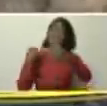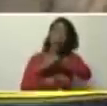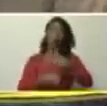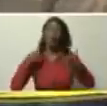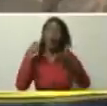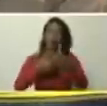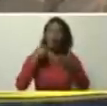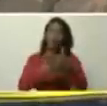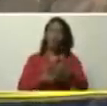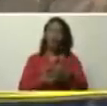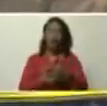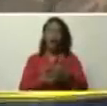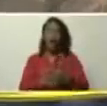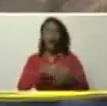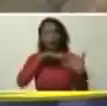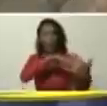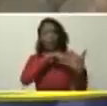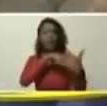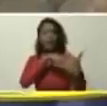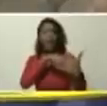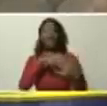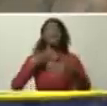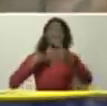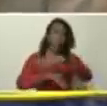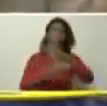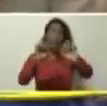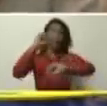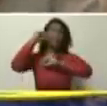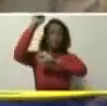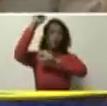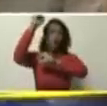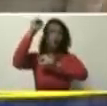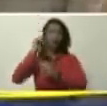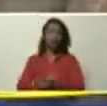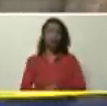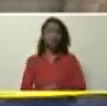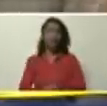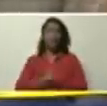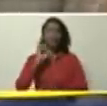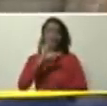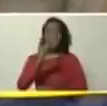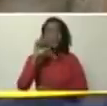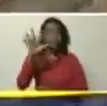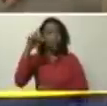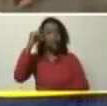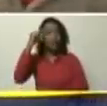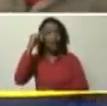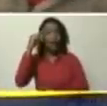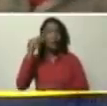combate, a la batalla y vamos a la victoria. 35